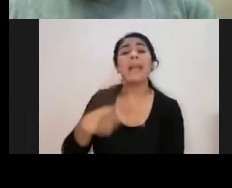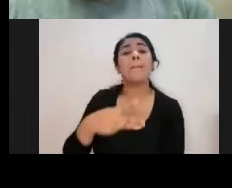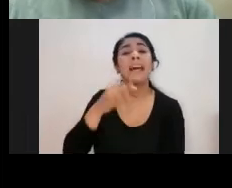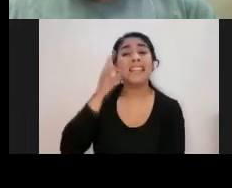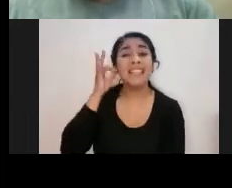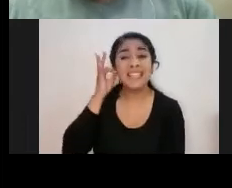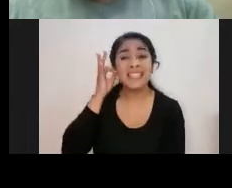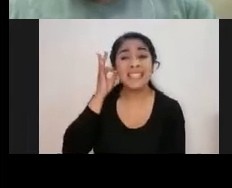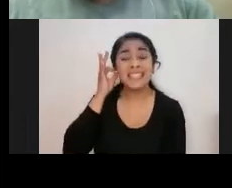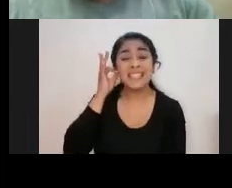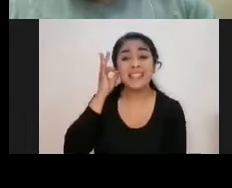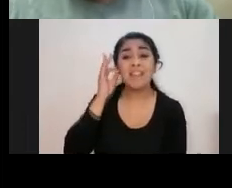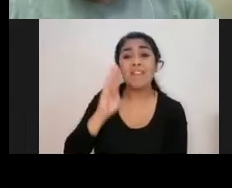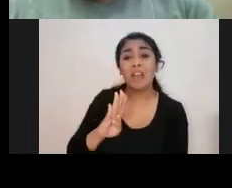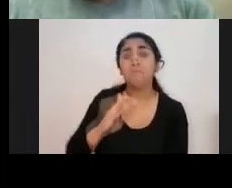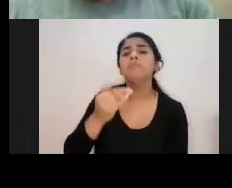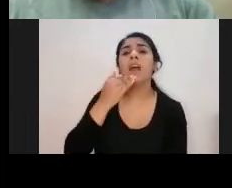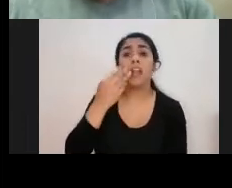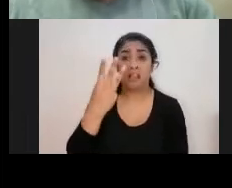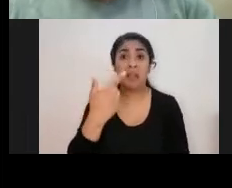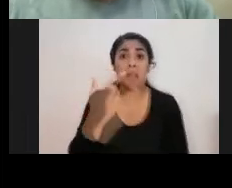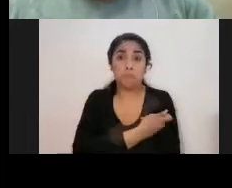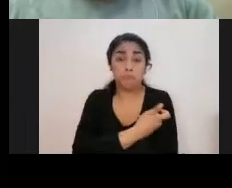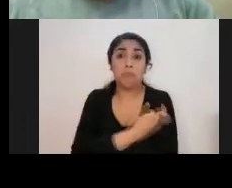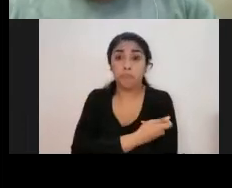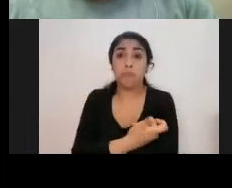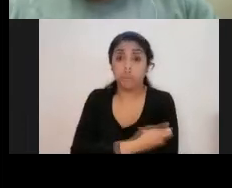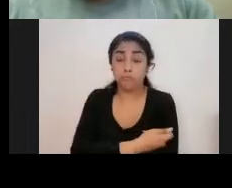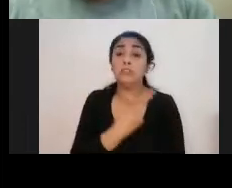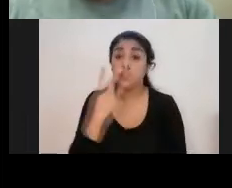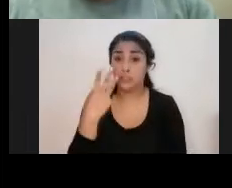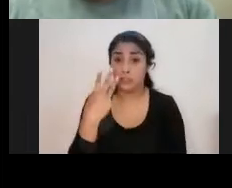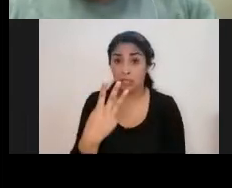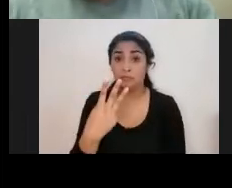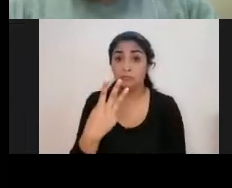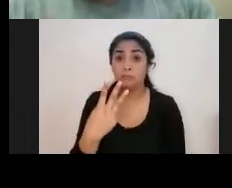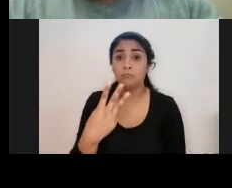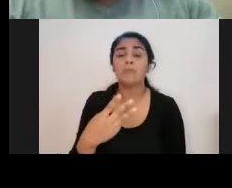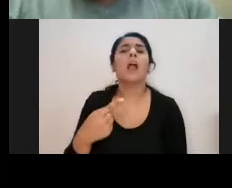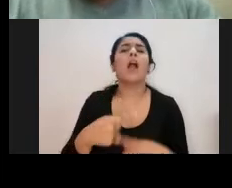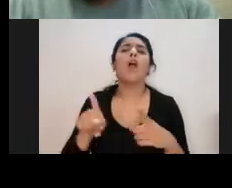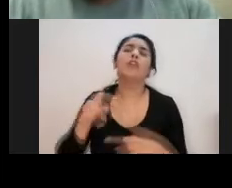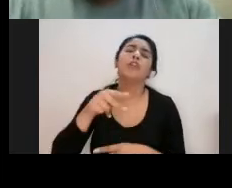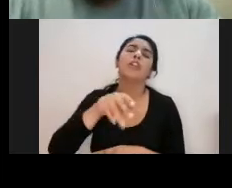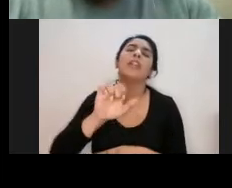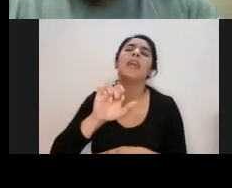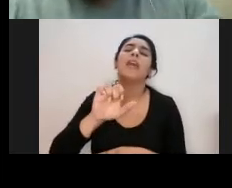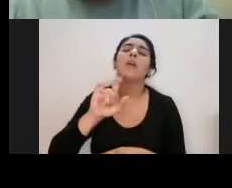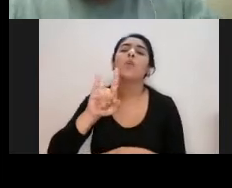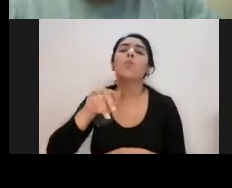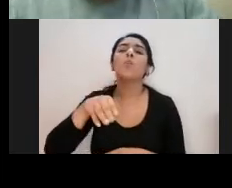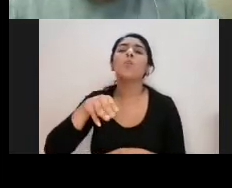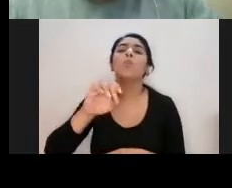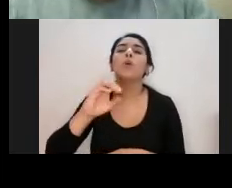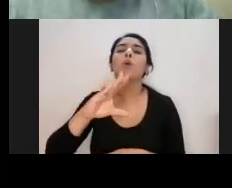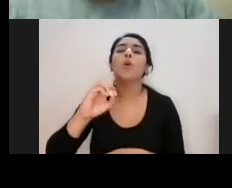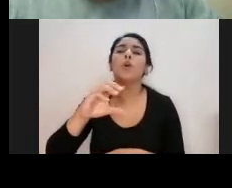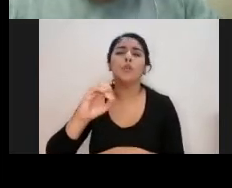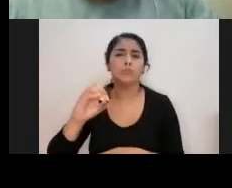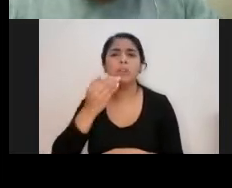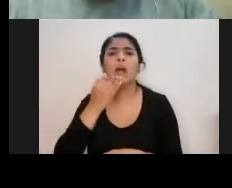B, ¿cierto? Recibimos 3 dosis de la vacuna. Contra neumococo, etcétera. Ahí vamos teniendo diferentes vacunas